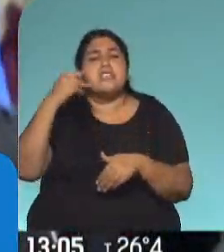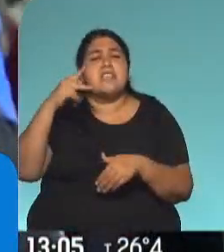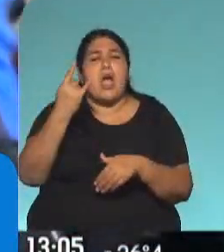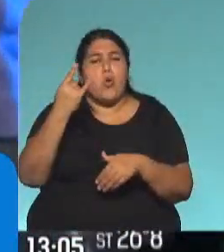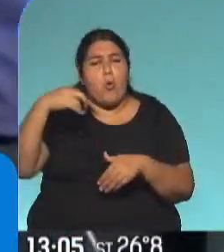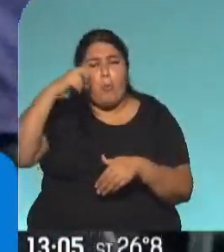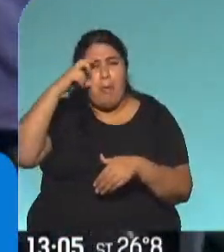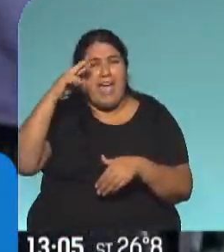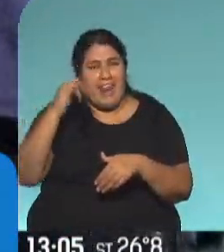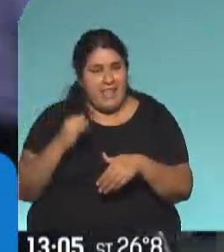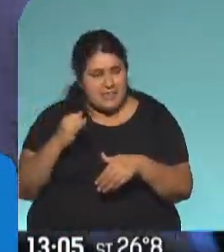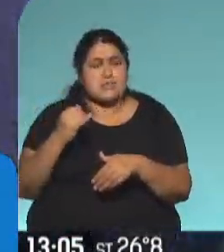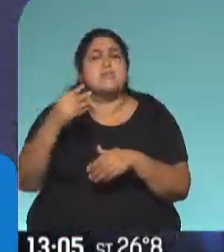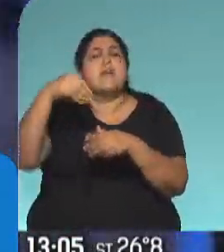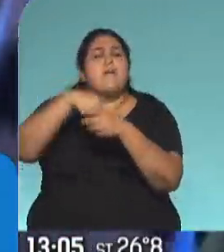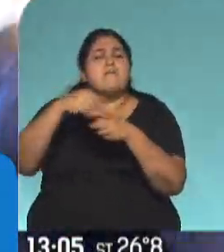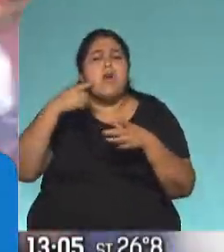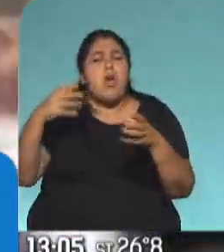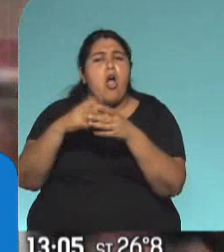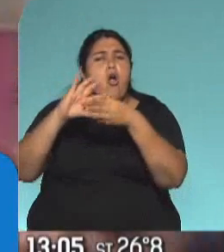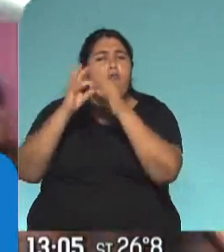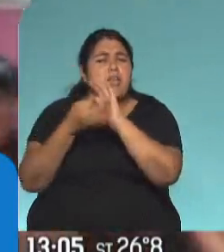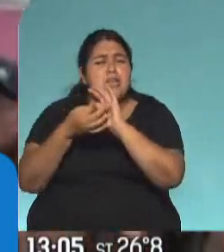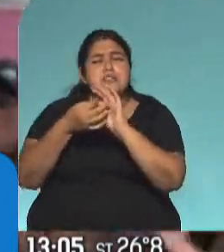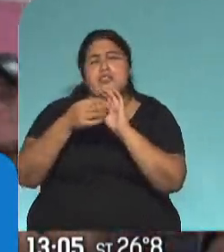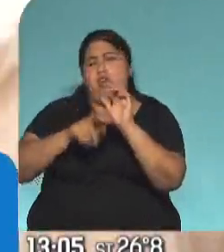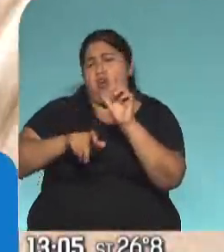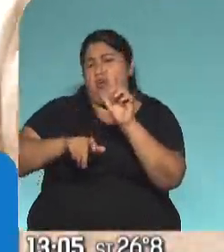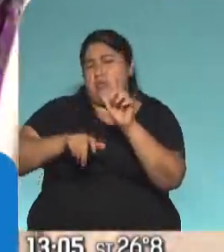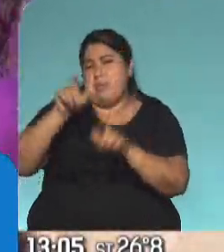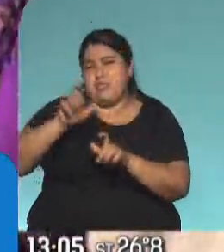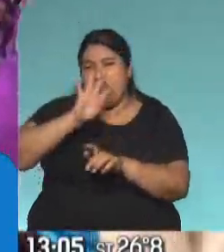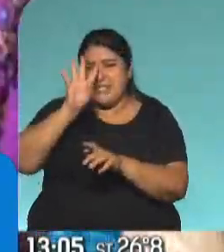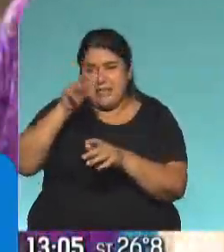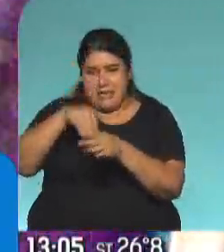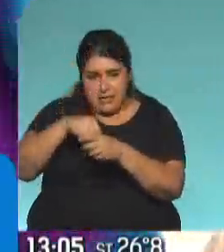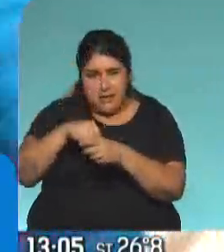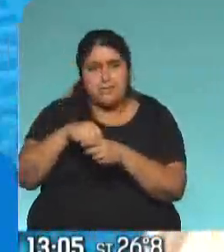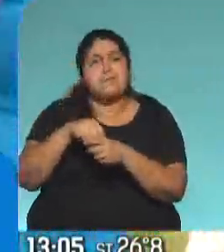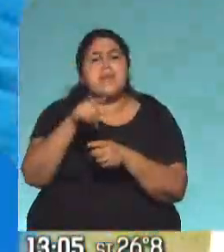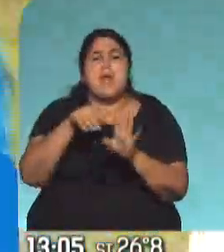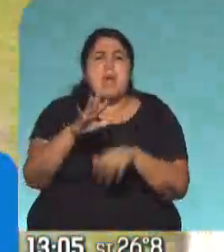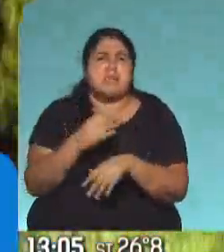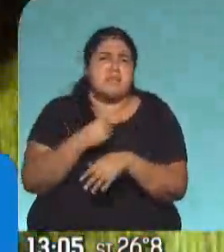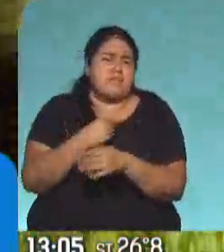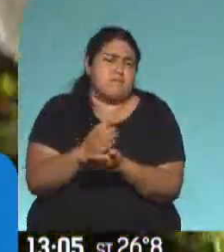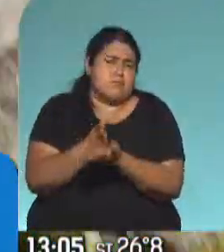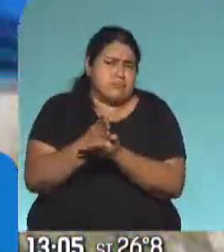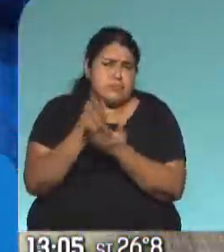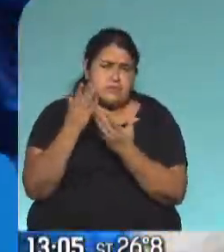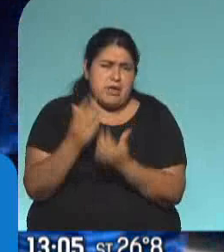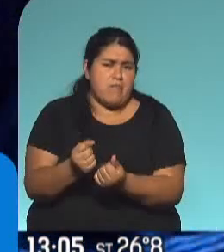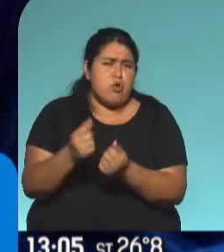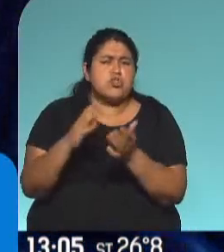candidato luego de una interna en la Confederación de Nacionalidades Indígenas. Activo defensor del medio ambiente y la